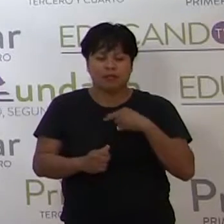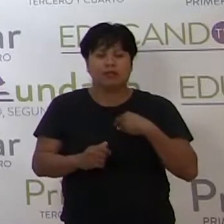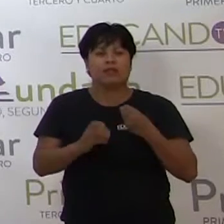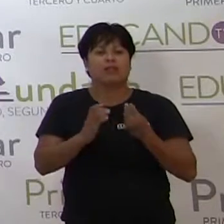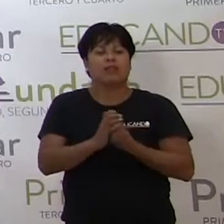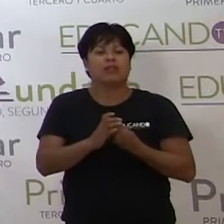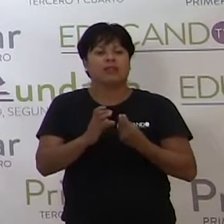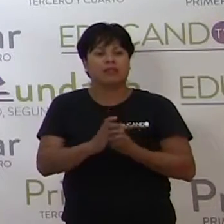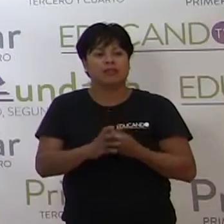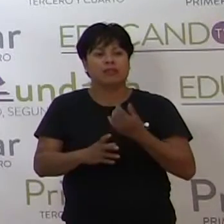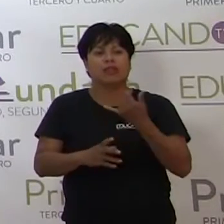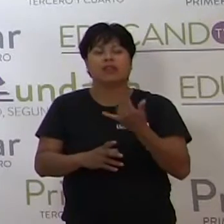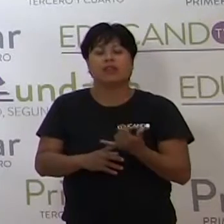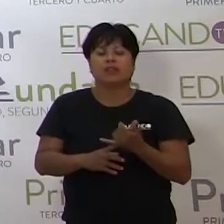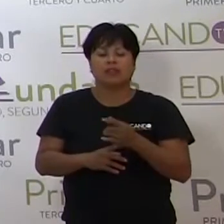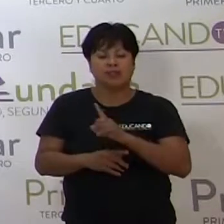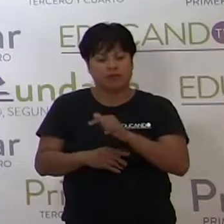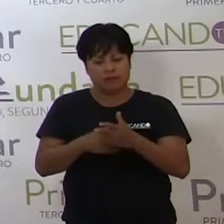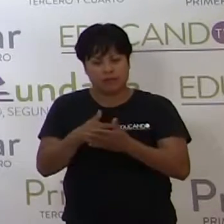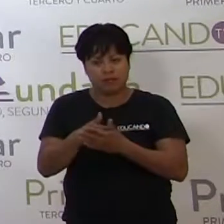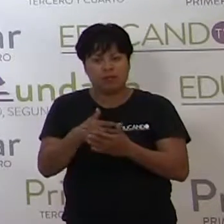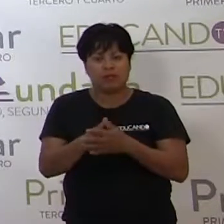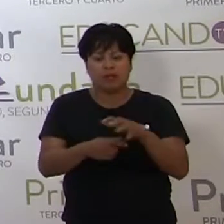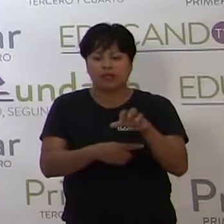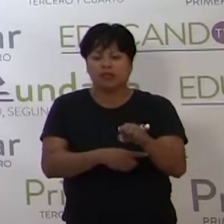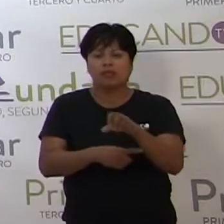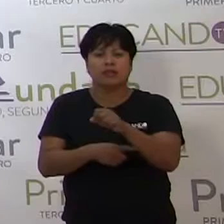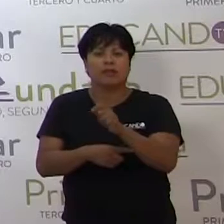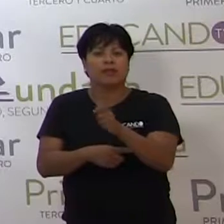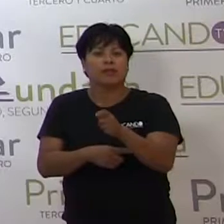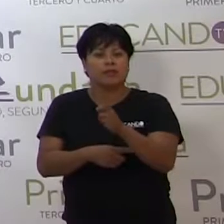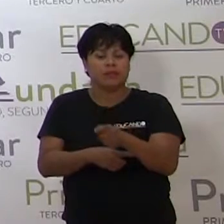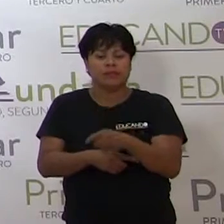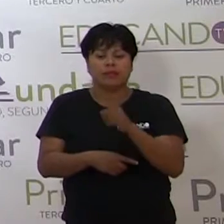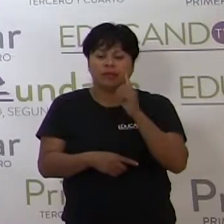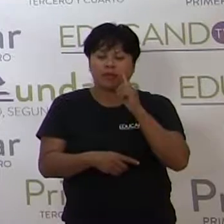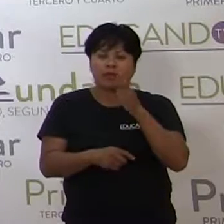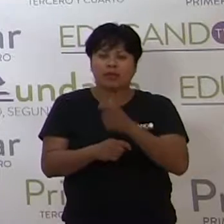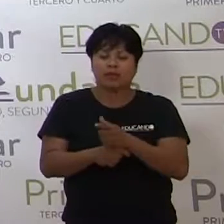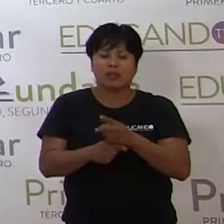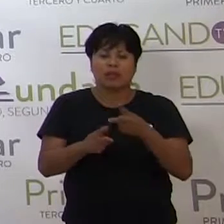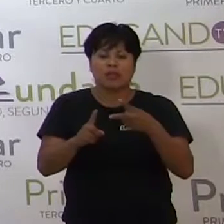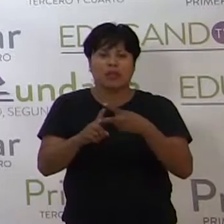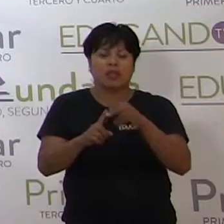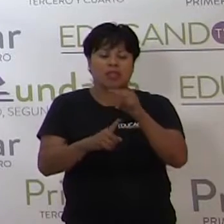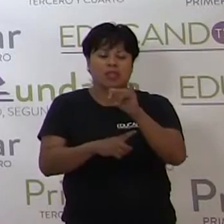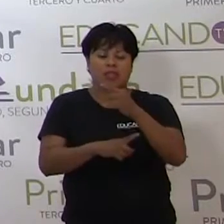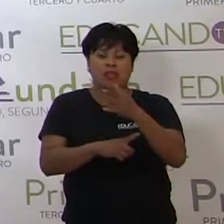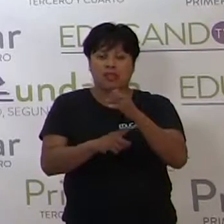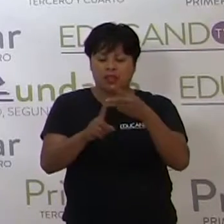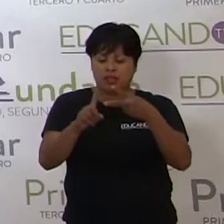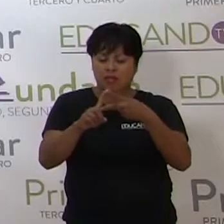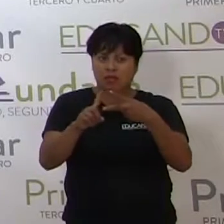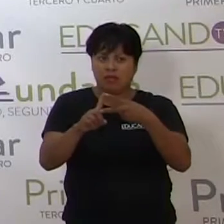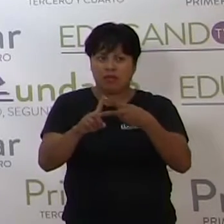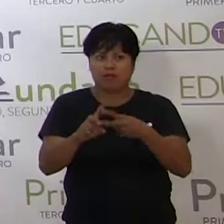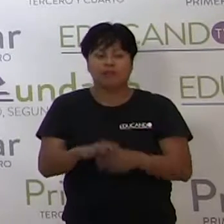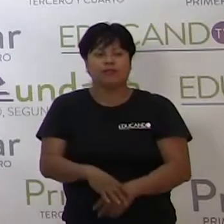y los siguientes conceptos son identidades trigonométricas.